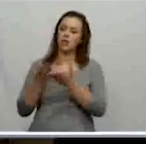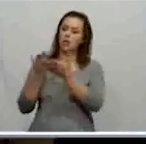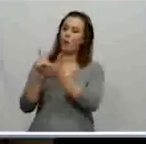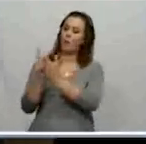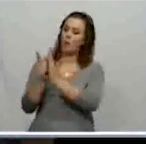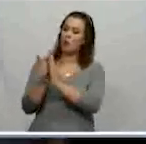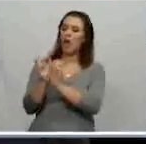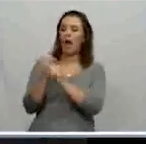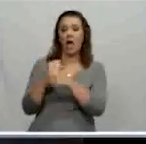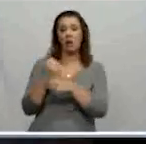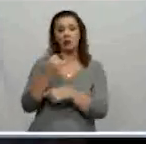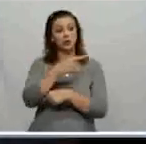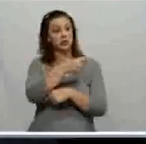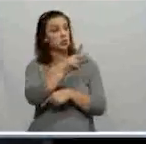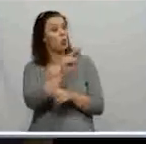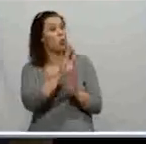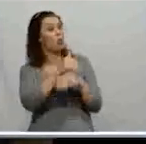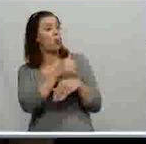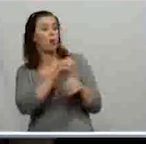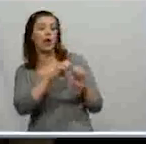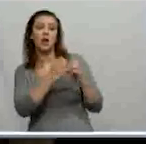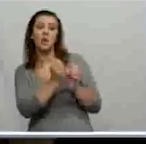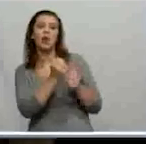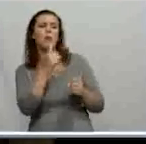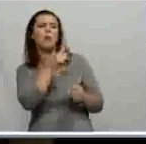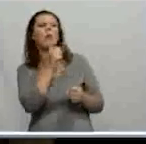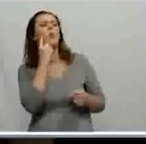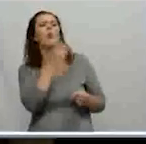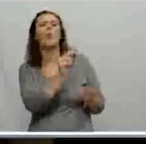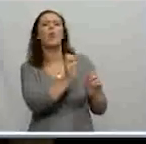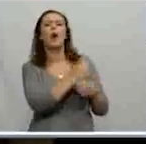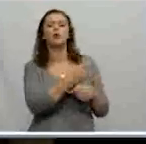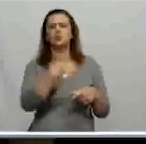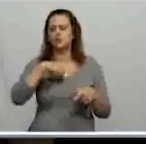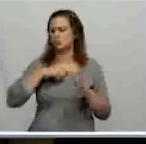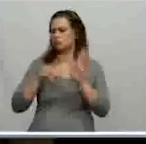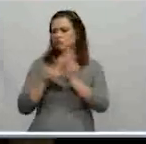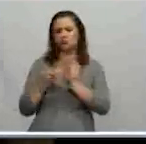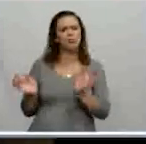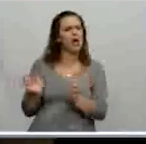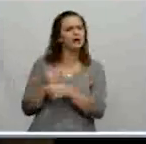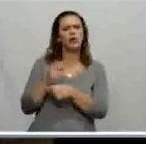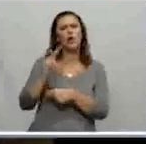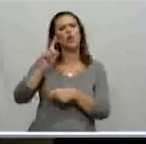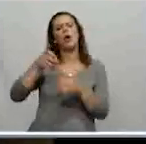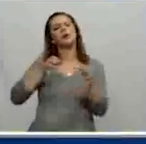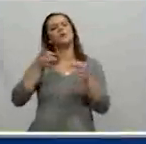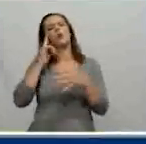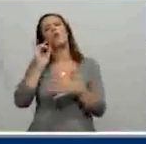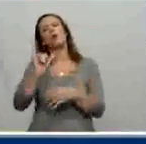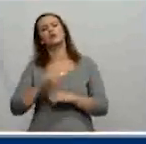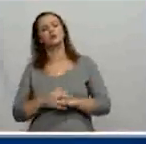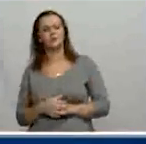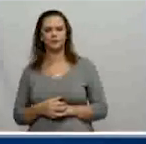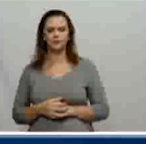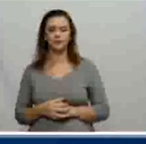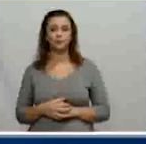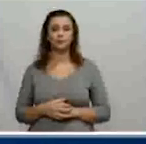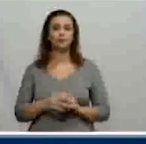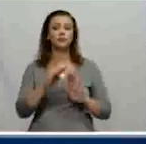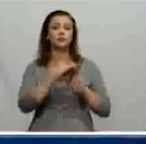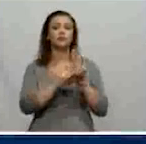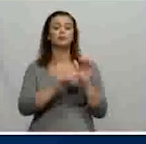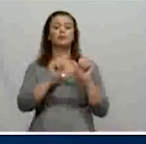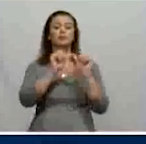minutos y que lo hagamos. Si los otros no lo quieren hacer, pregúnteles a ellos por qué no lo hacen. Nosotros tenemos todo el derecho de hacerlo, no tenemos por qué dar explicaciones por eso. La lista